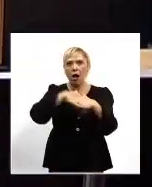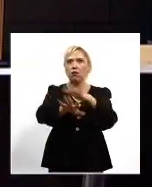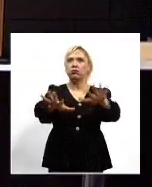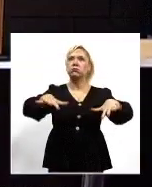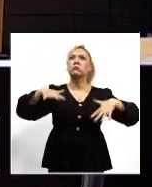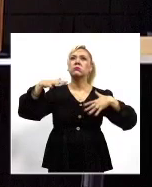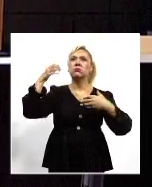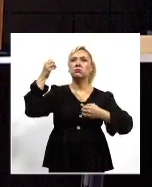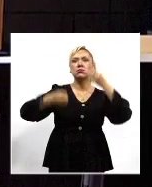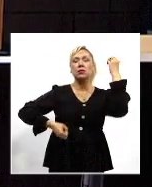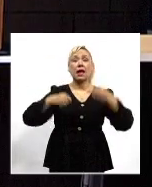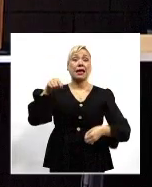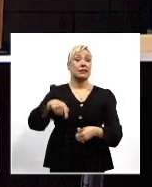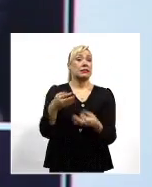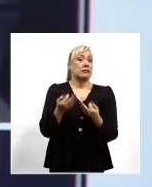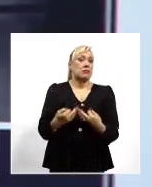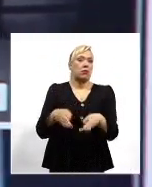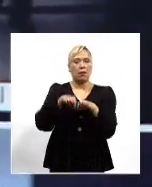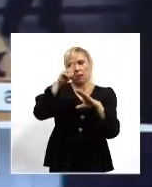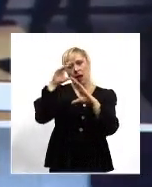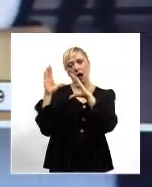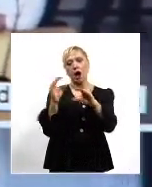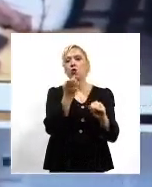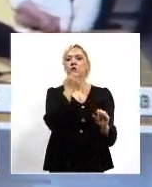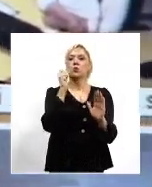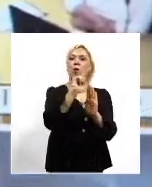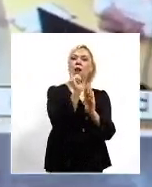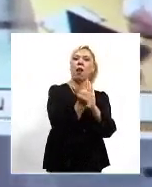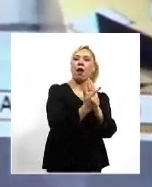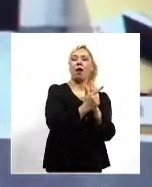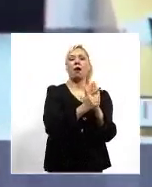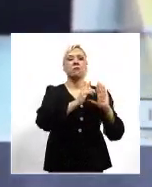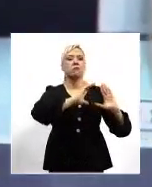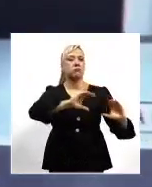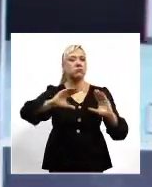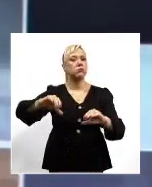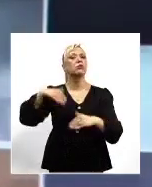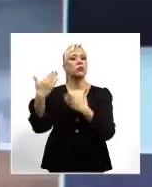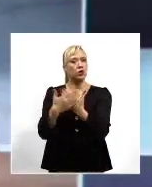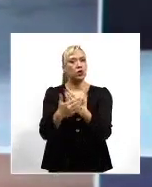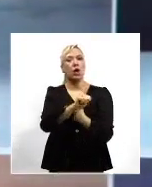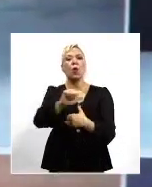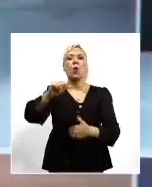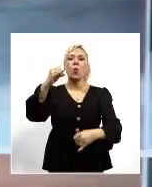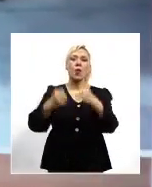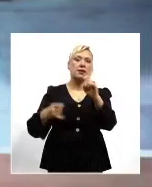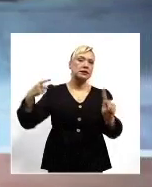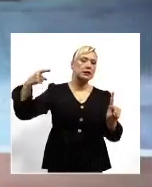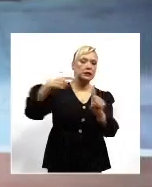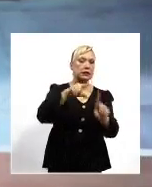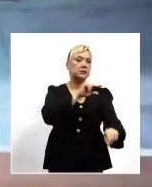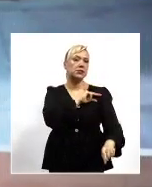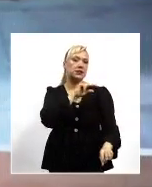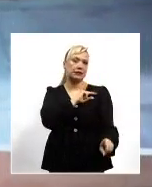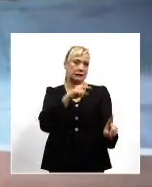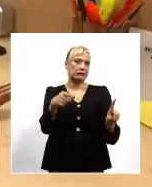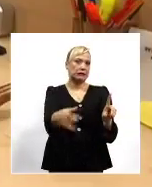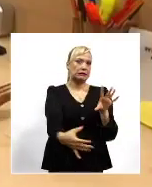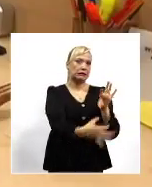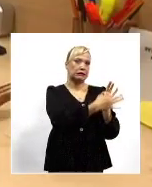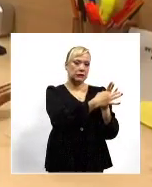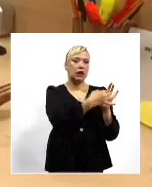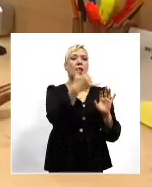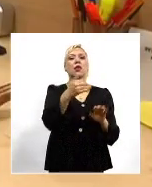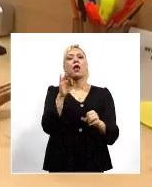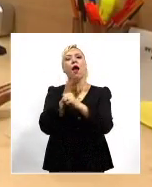textos básicos en los cursos que imparta la Escuela Federal de Formación Judicial a jueces y juezas especializados en dicho sistema y en